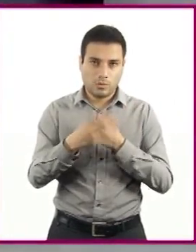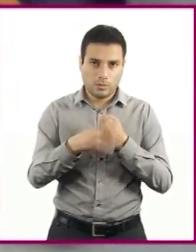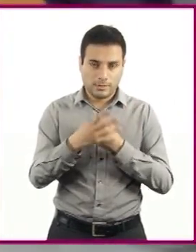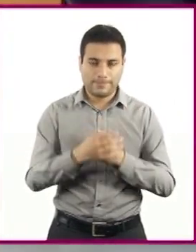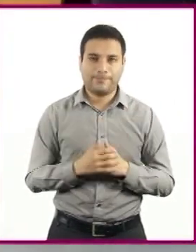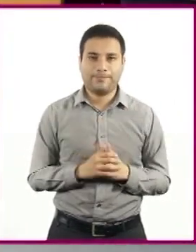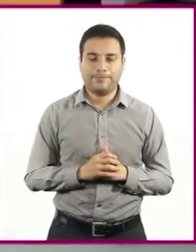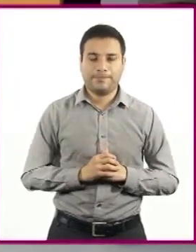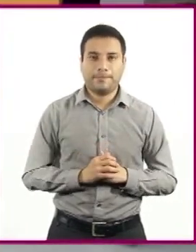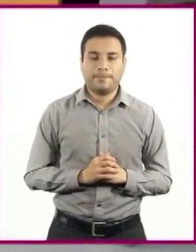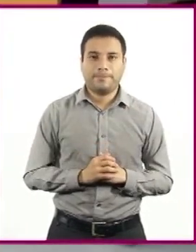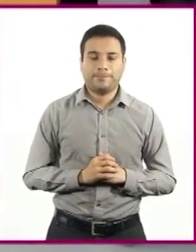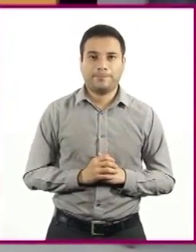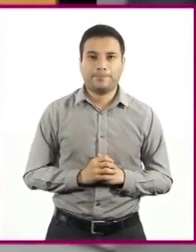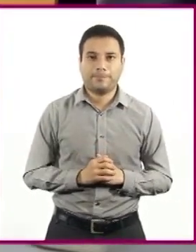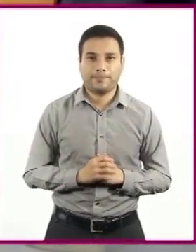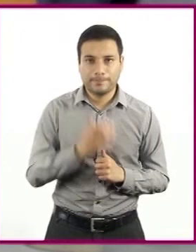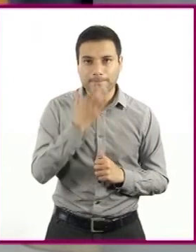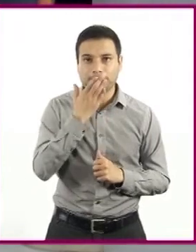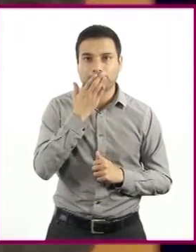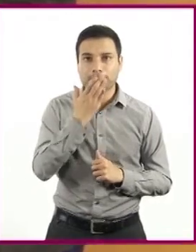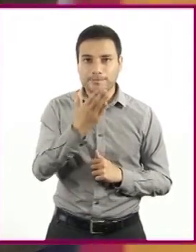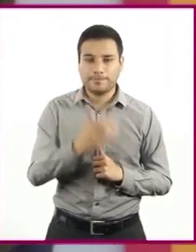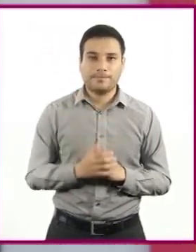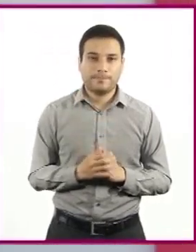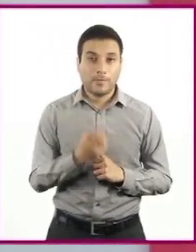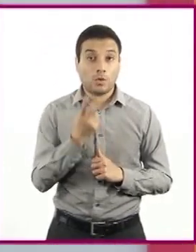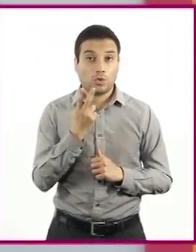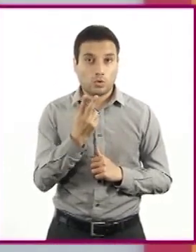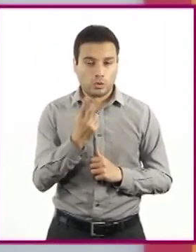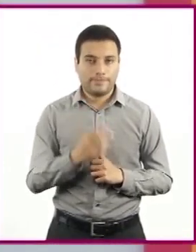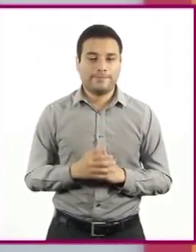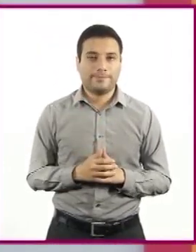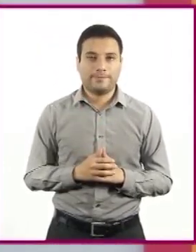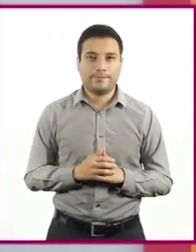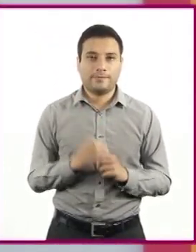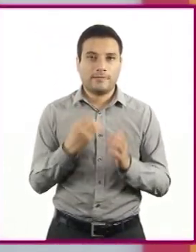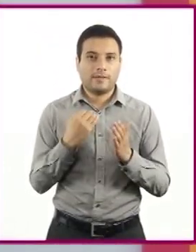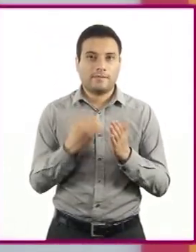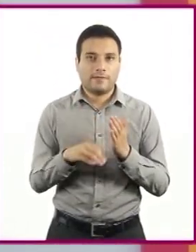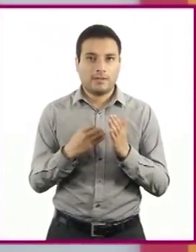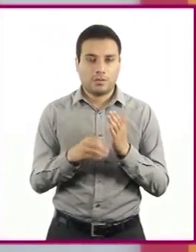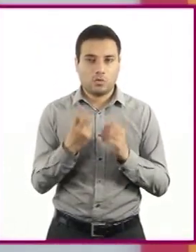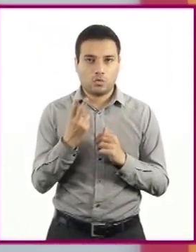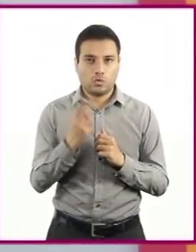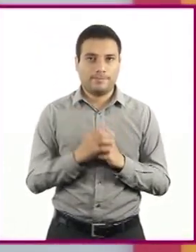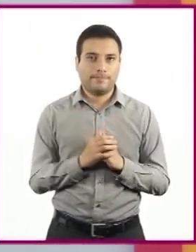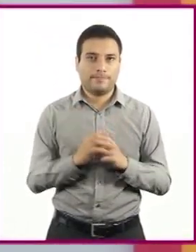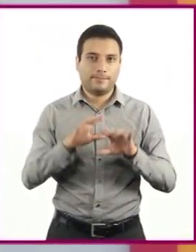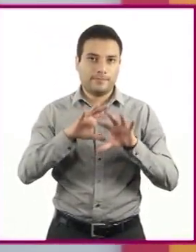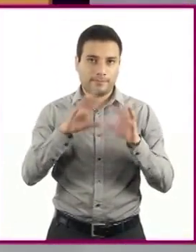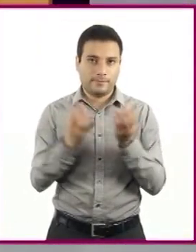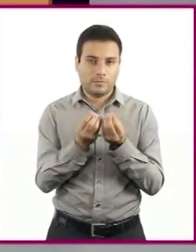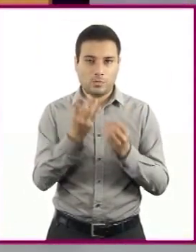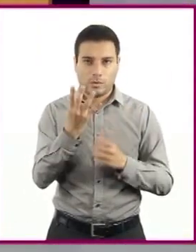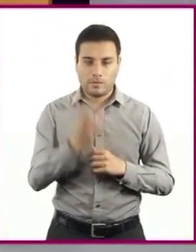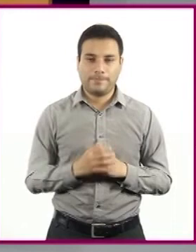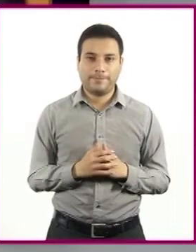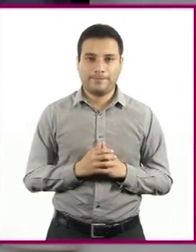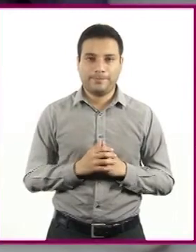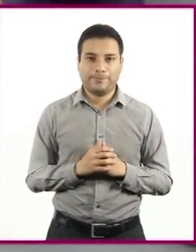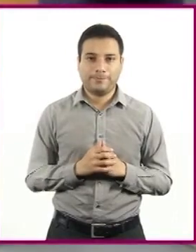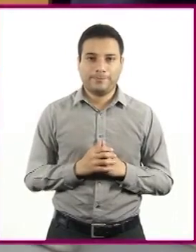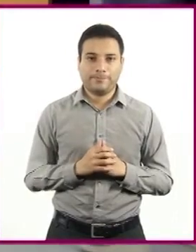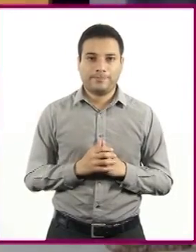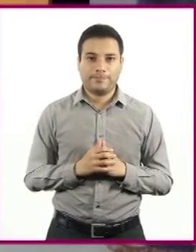periódica. Muy bien, llevamos 2 y otros 2, formamos los 4 electrones. ¿Me